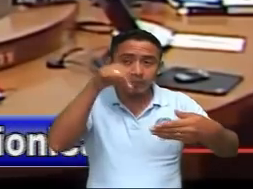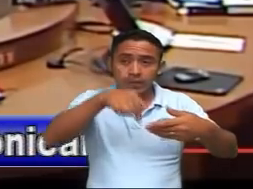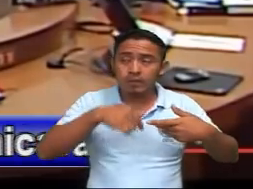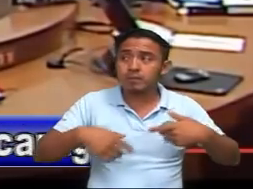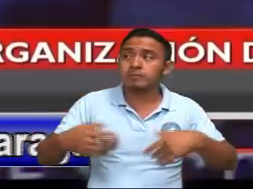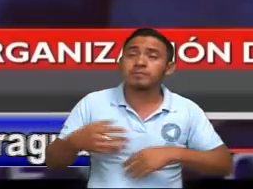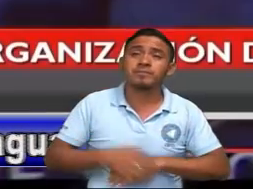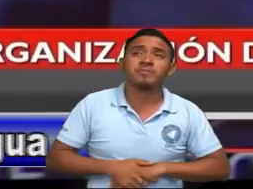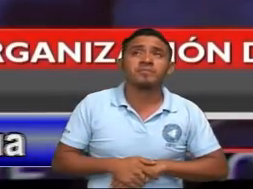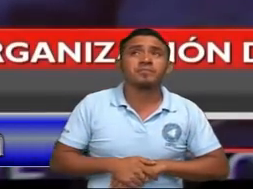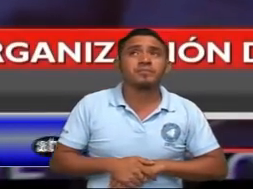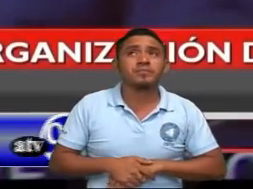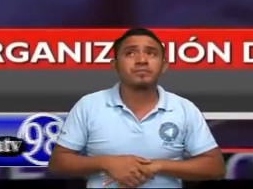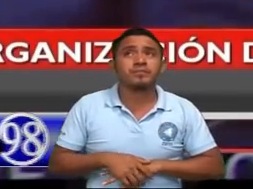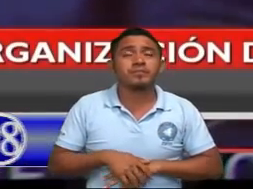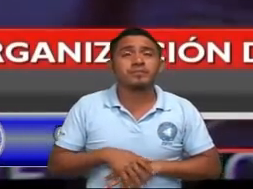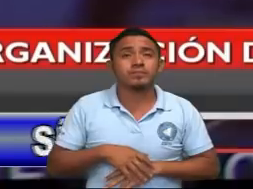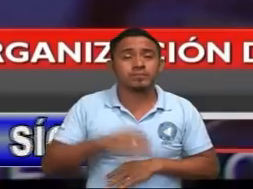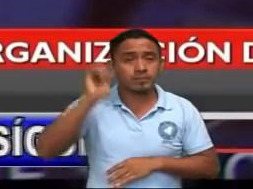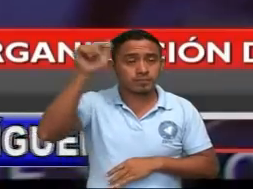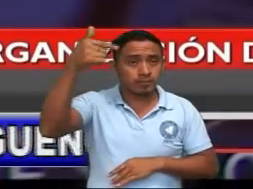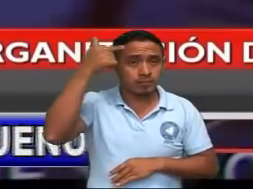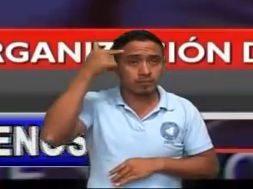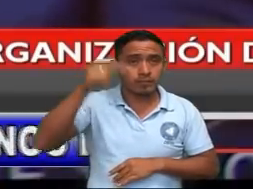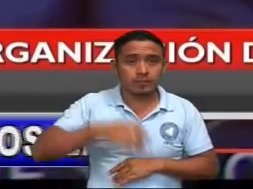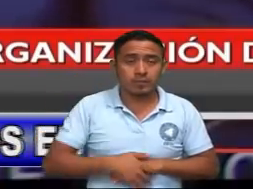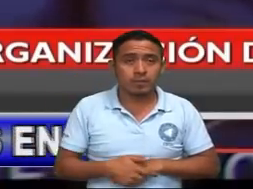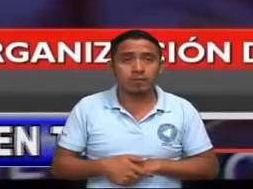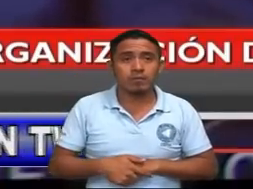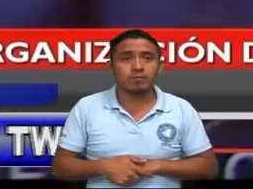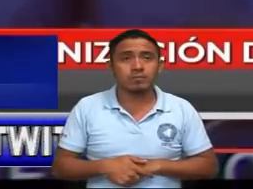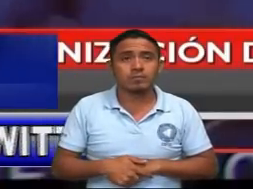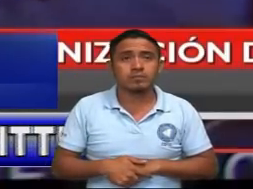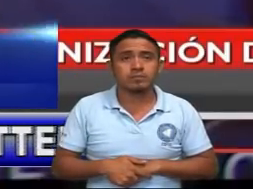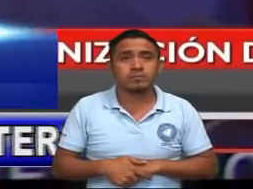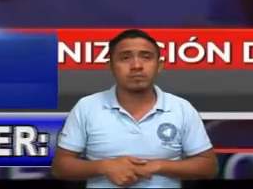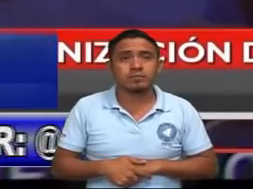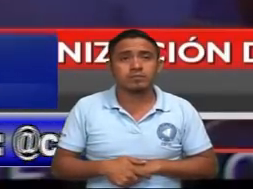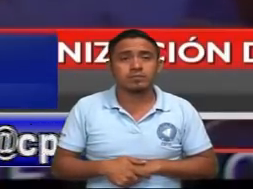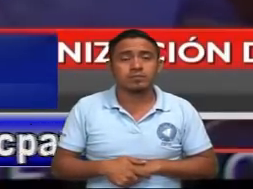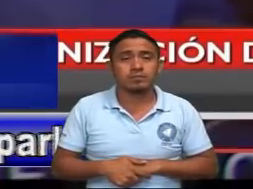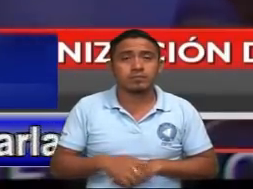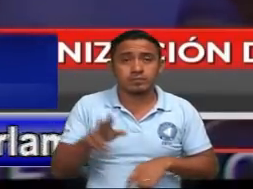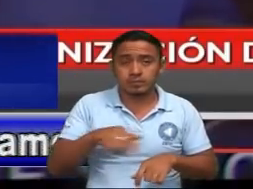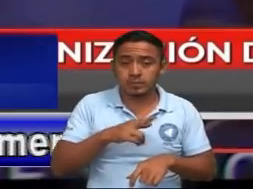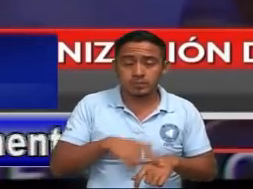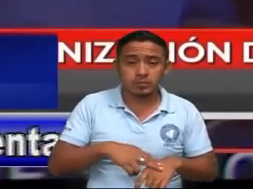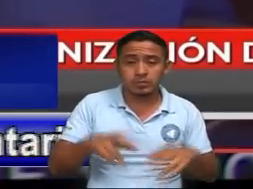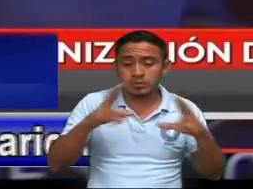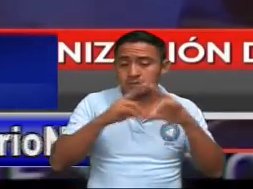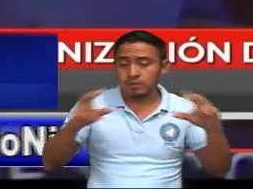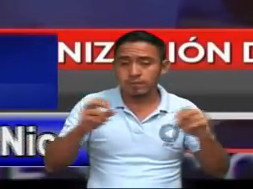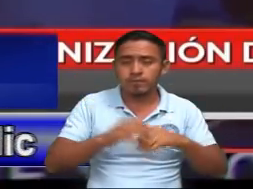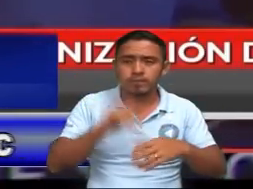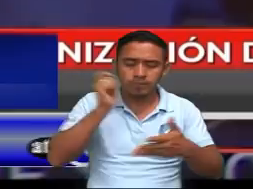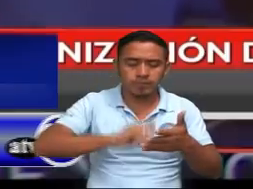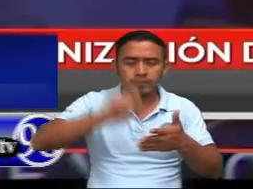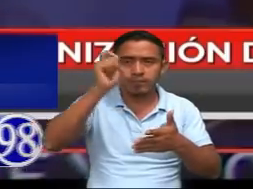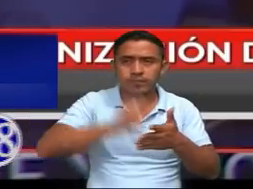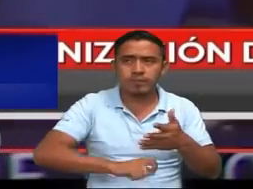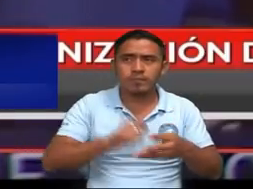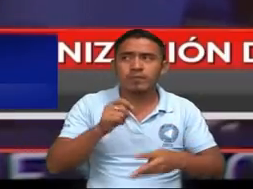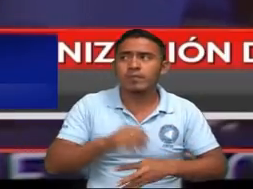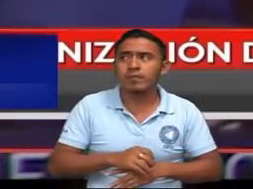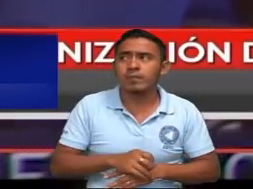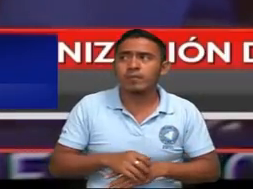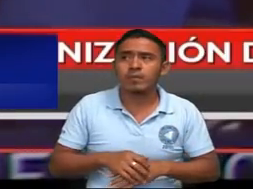negociación. El Gobierno de Reconciliación y Unidad Nacional de la República de Nicaragua ratifica